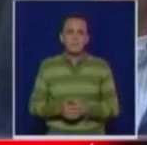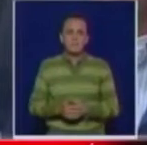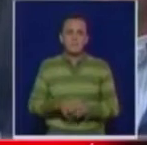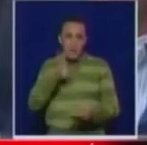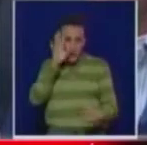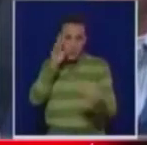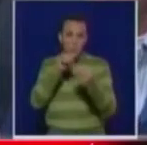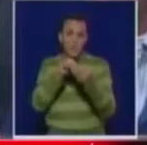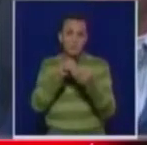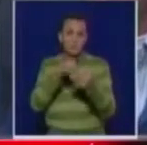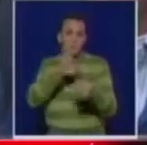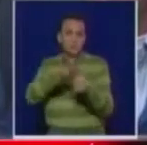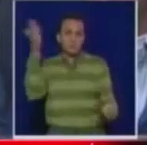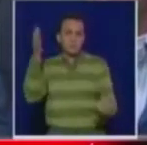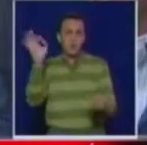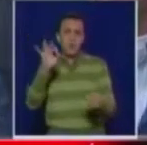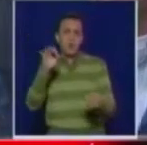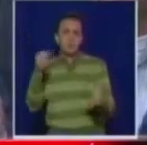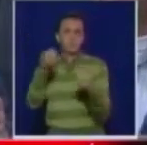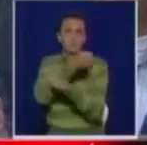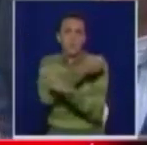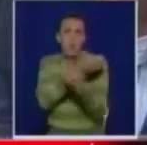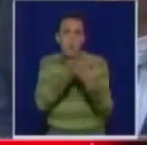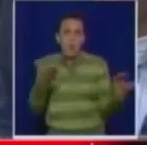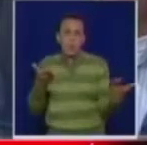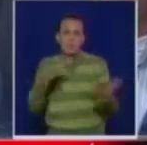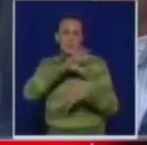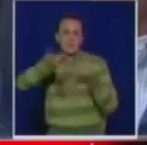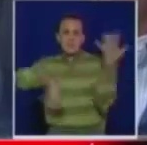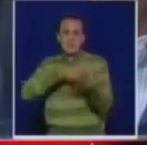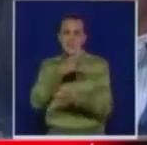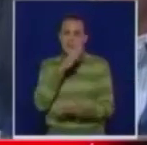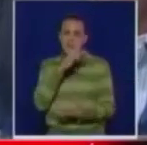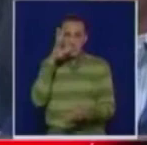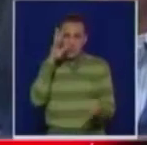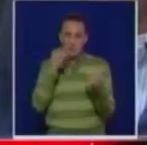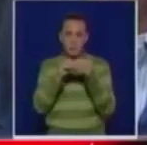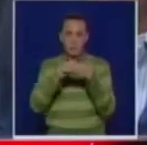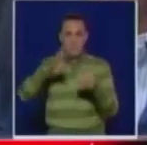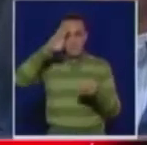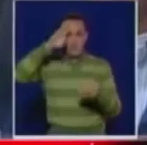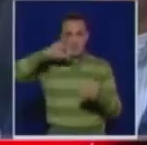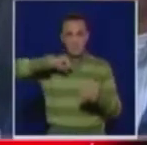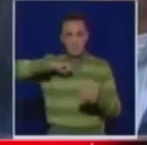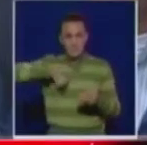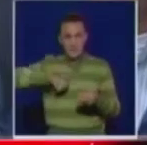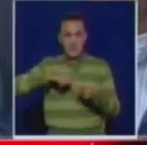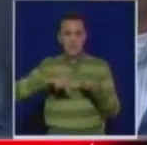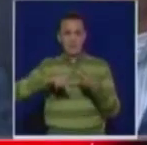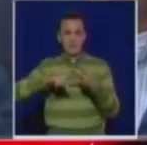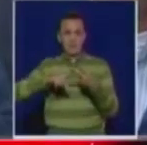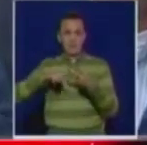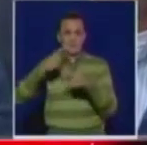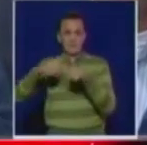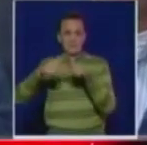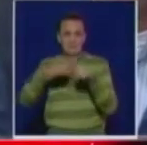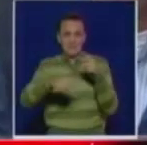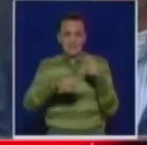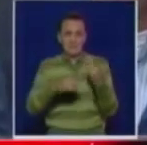pacto de no agresión. La policía y no van a hacer ningún tipo